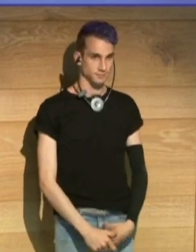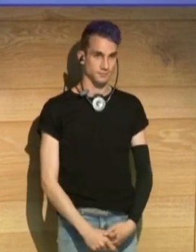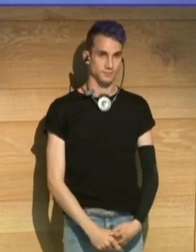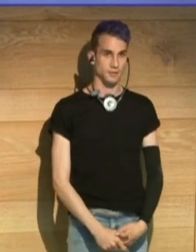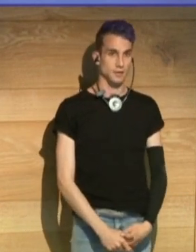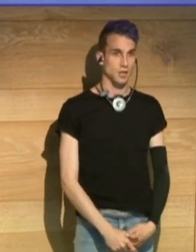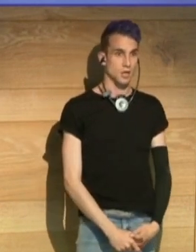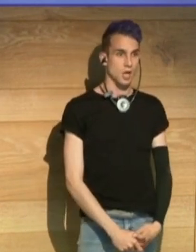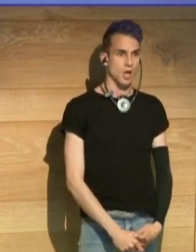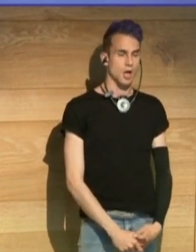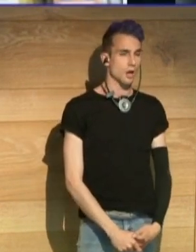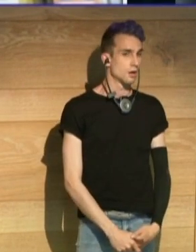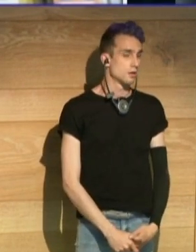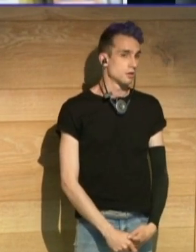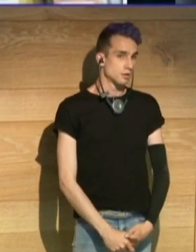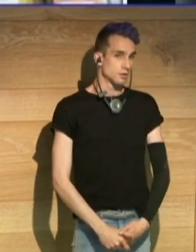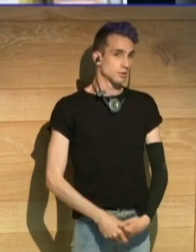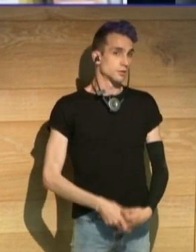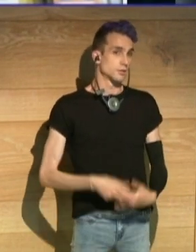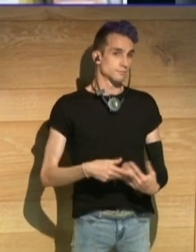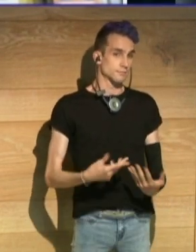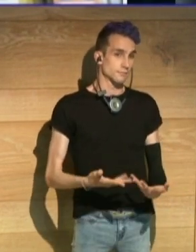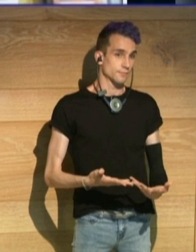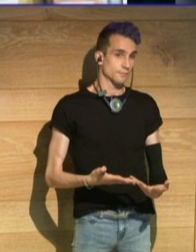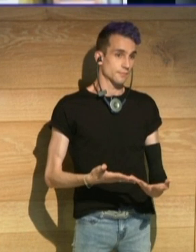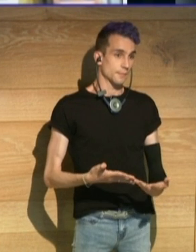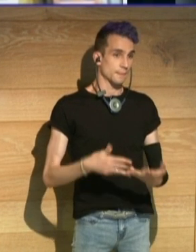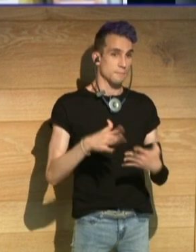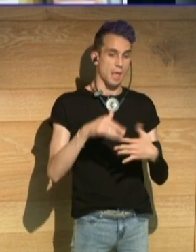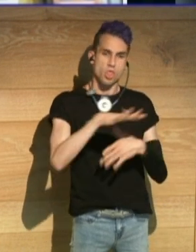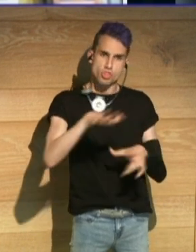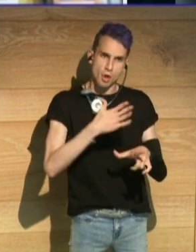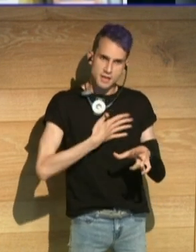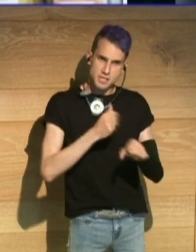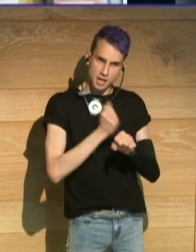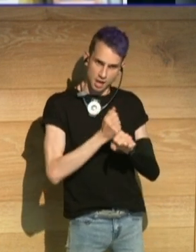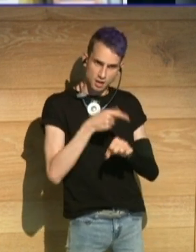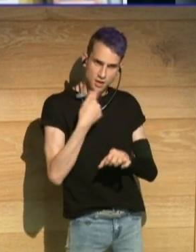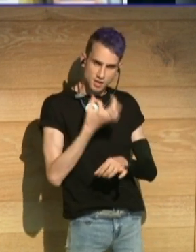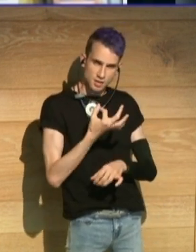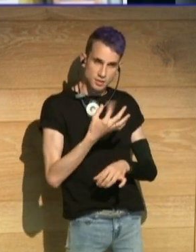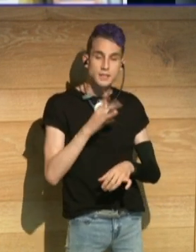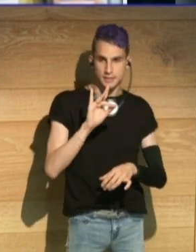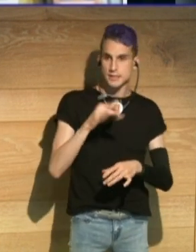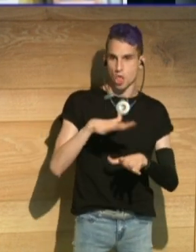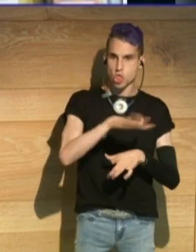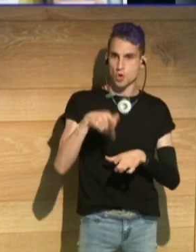Cioè, lo studio nel... Es decir, el estudio es el lugar donde trabajo. Escribe o trabaja,